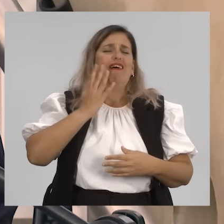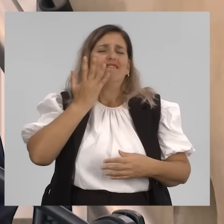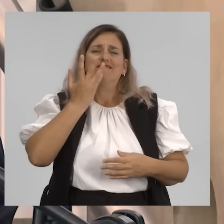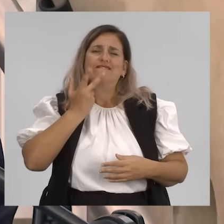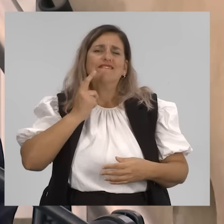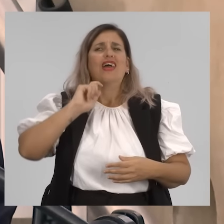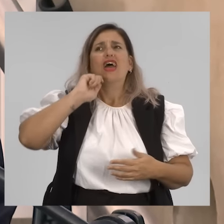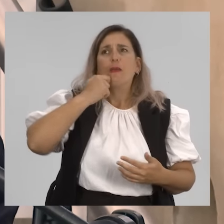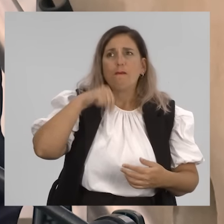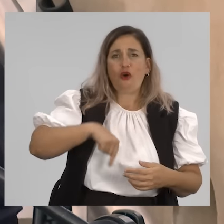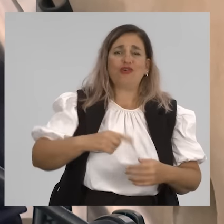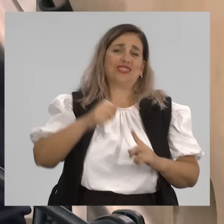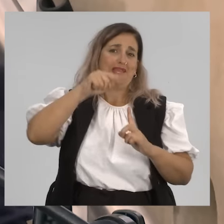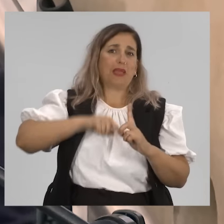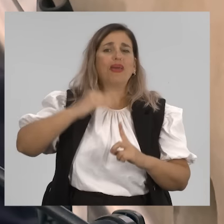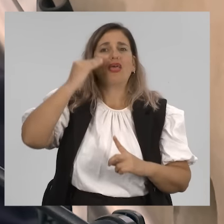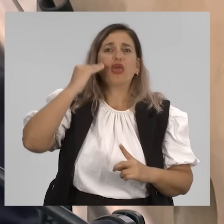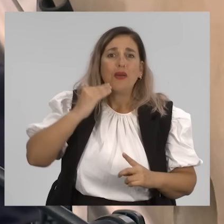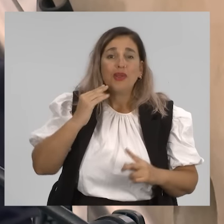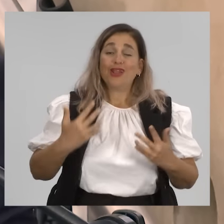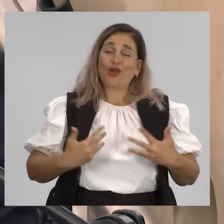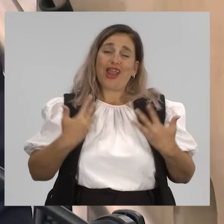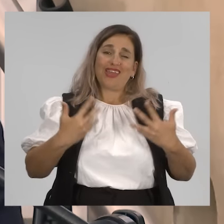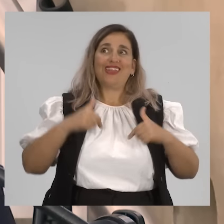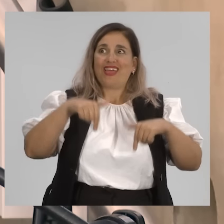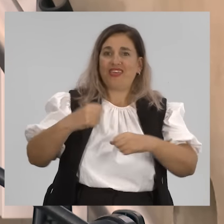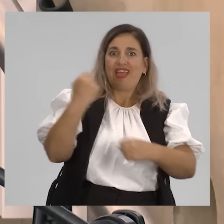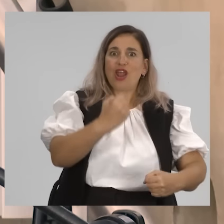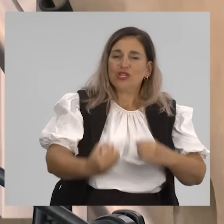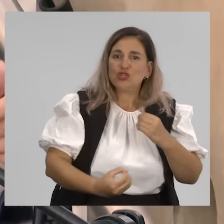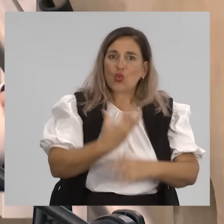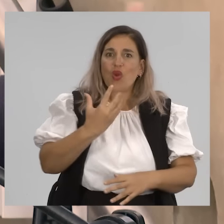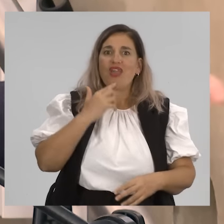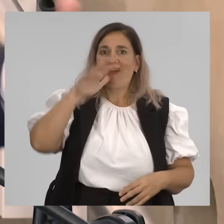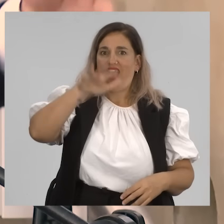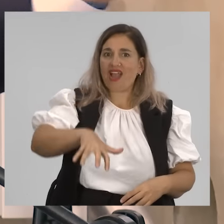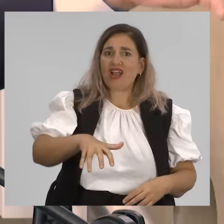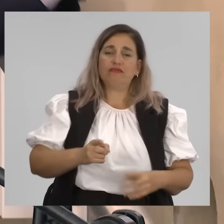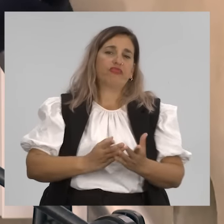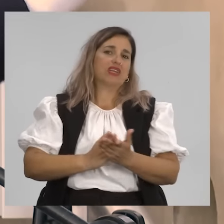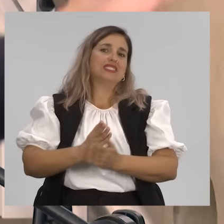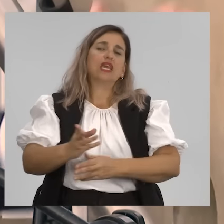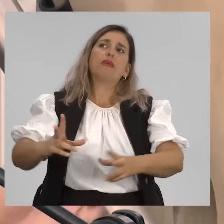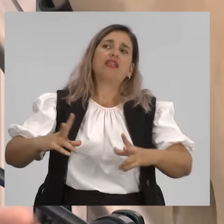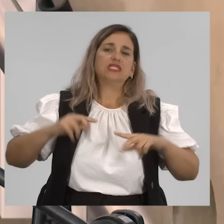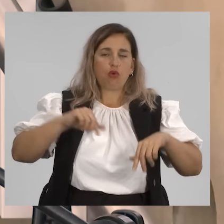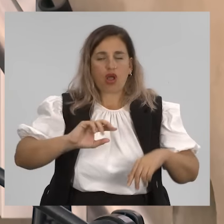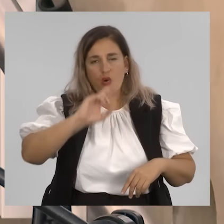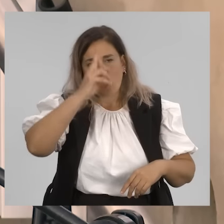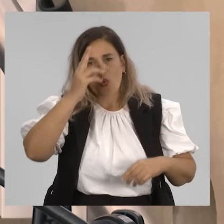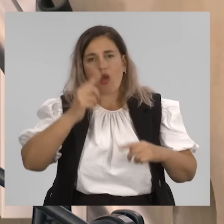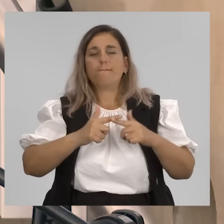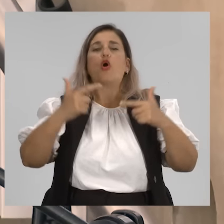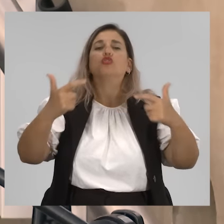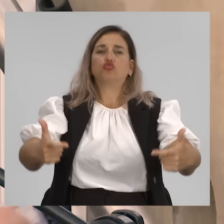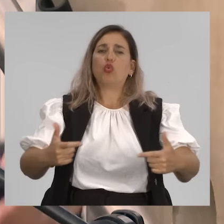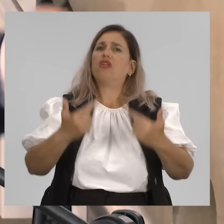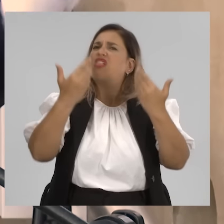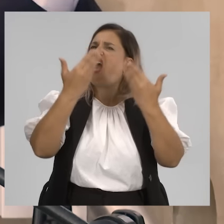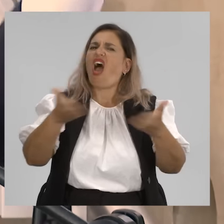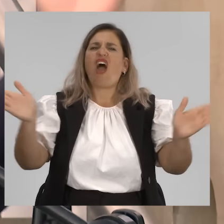nos regala Abril, con la alegría de esta inauguración, acá, como siempre se hace en nuestro país, por